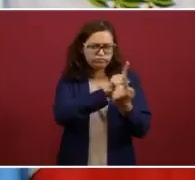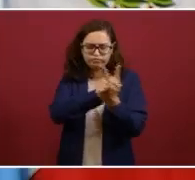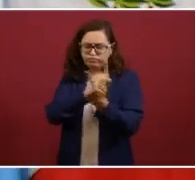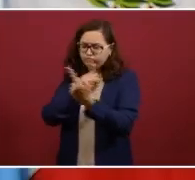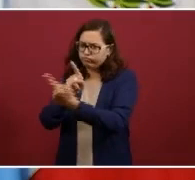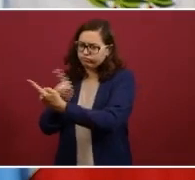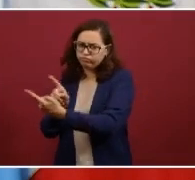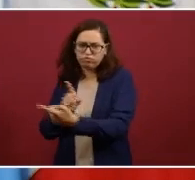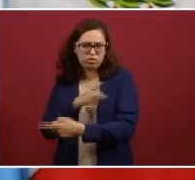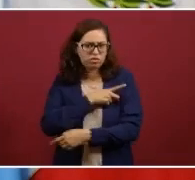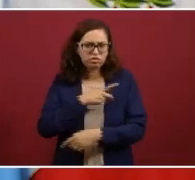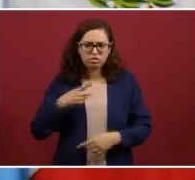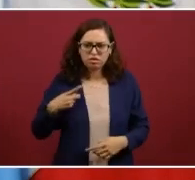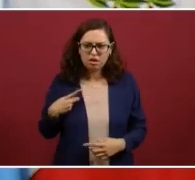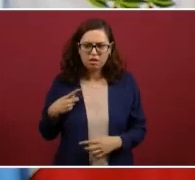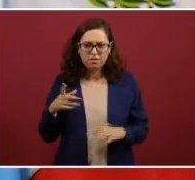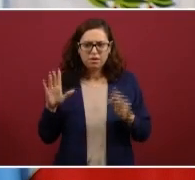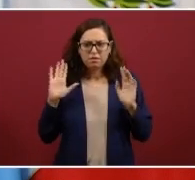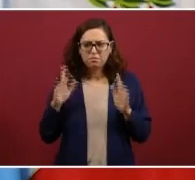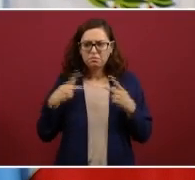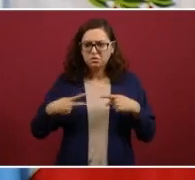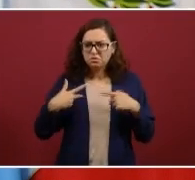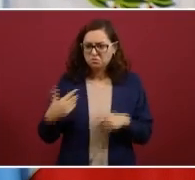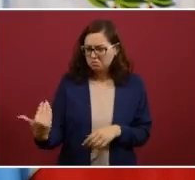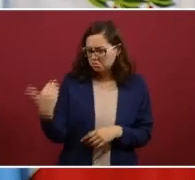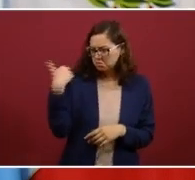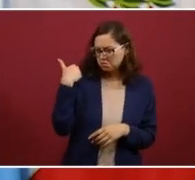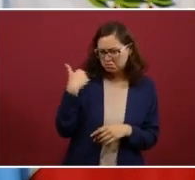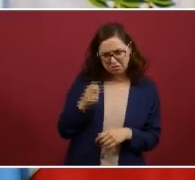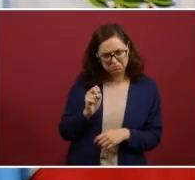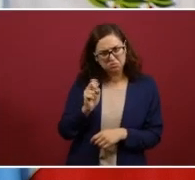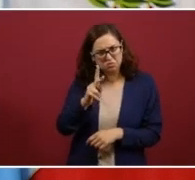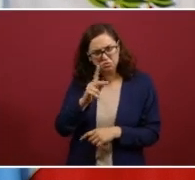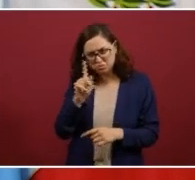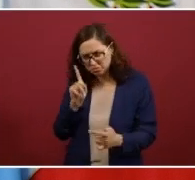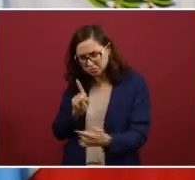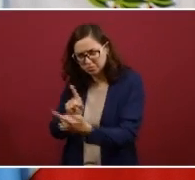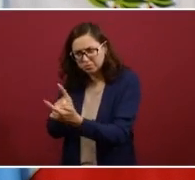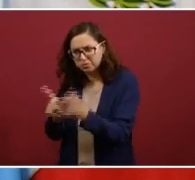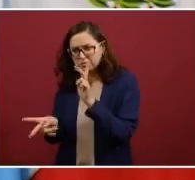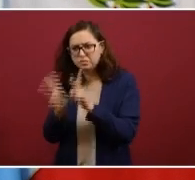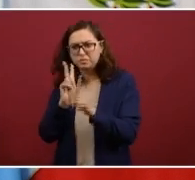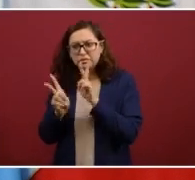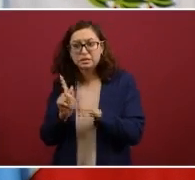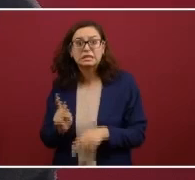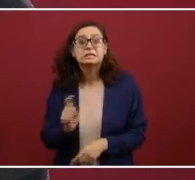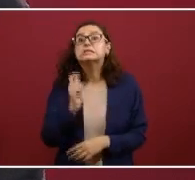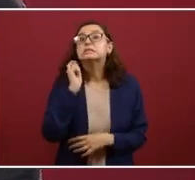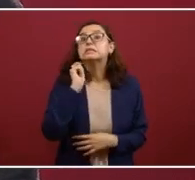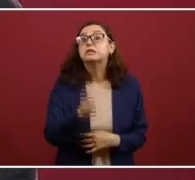todo el que lo solicita, lo pide. Eso no significa